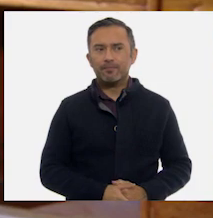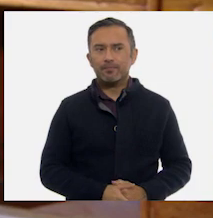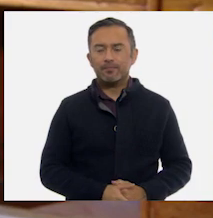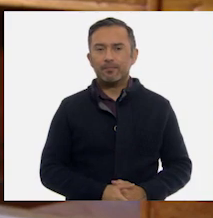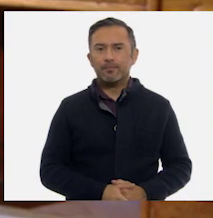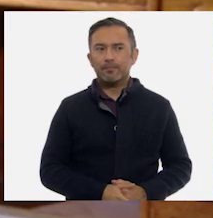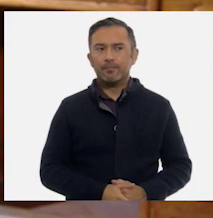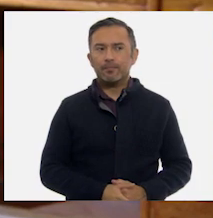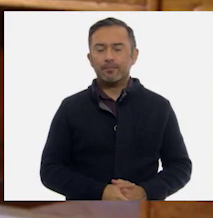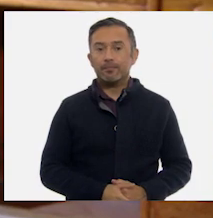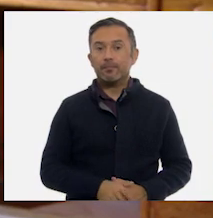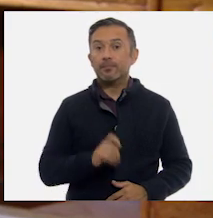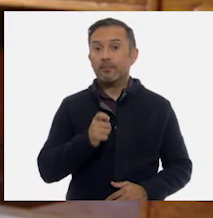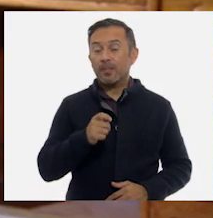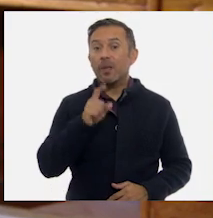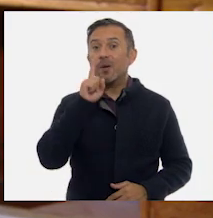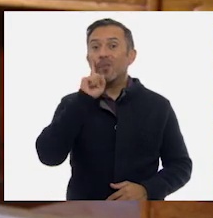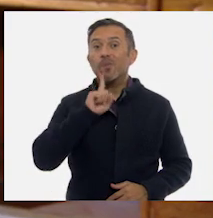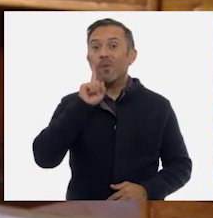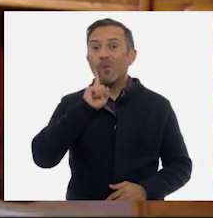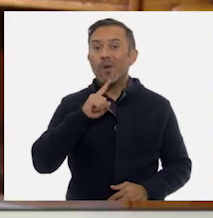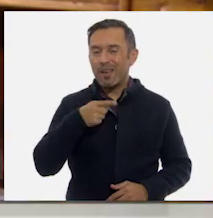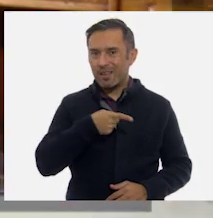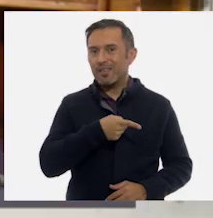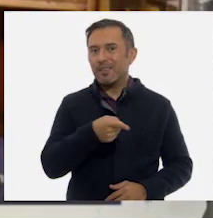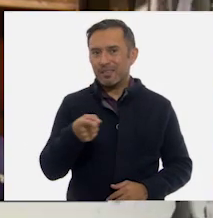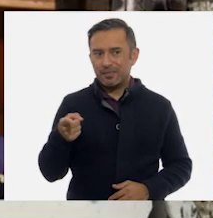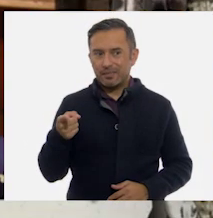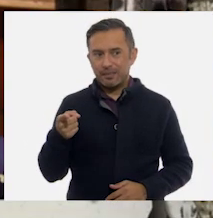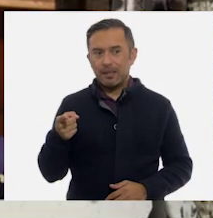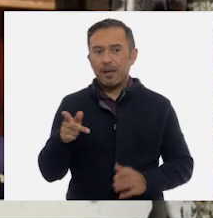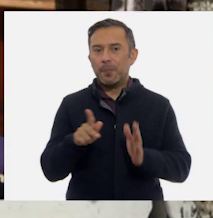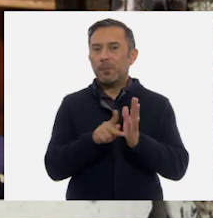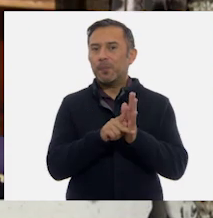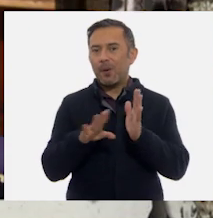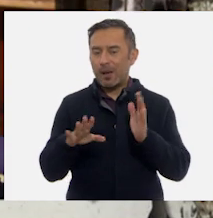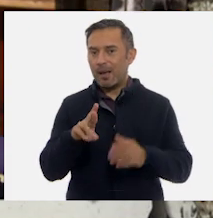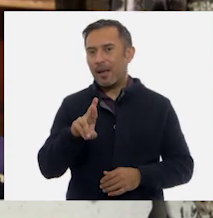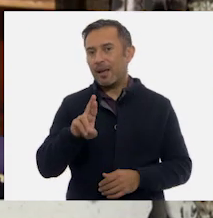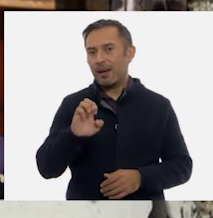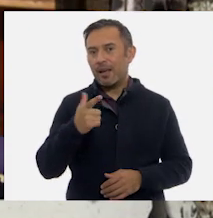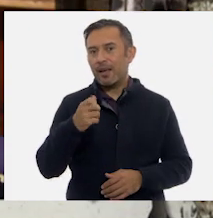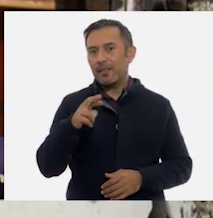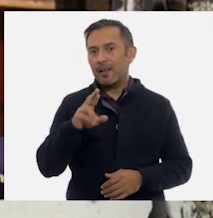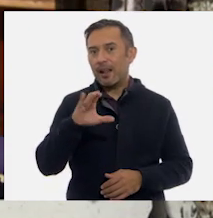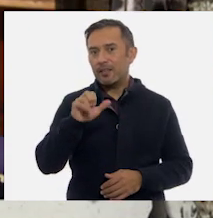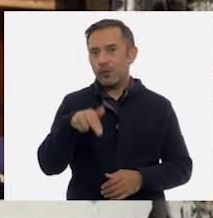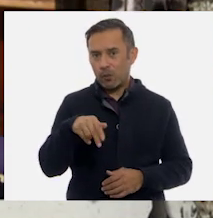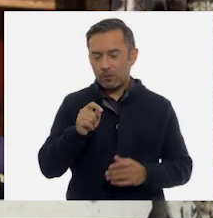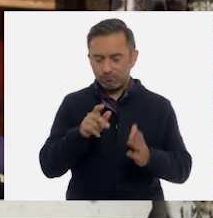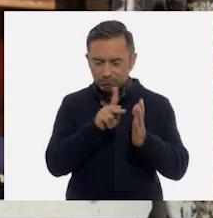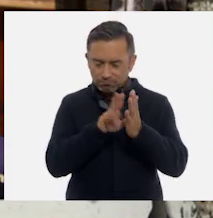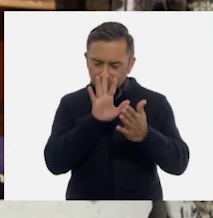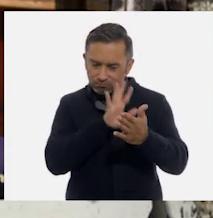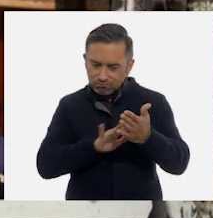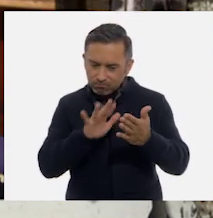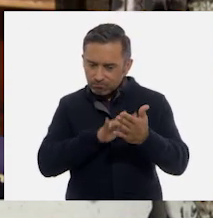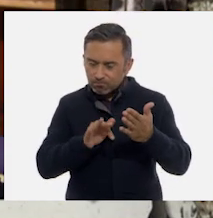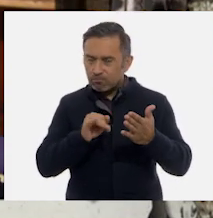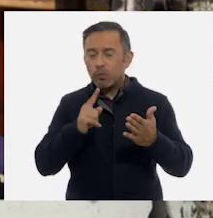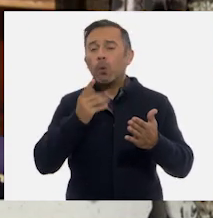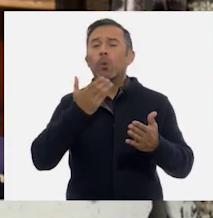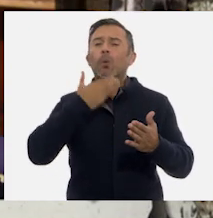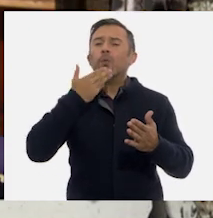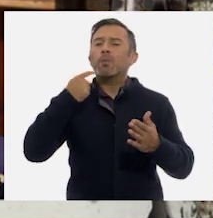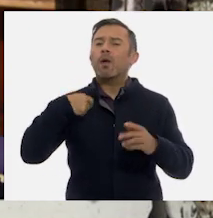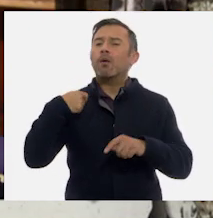Ellas leían Regeneración y entonces empiezan a cambiar los roles tradicionales